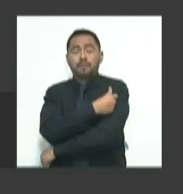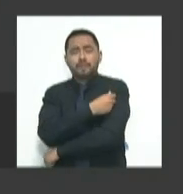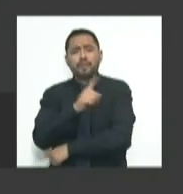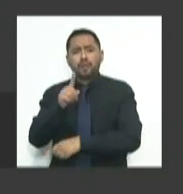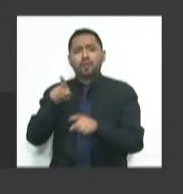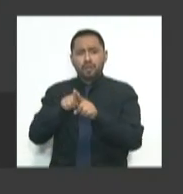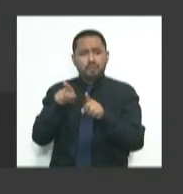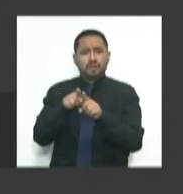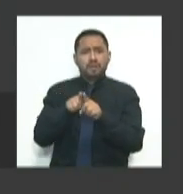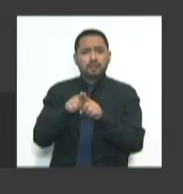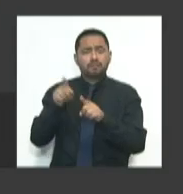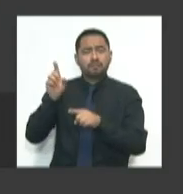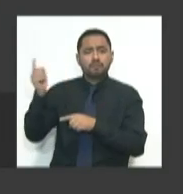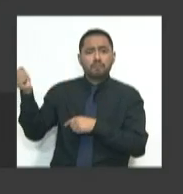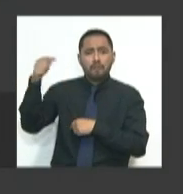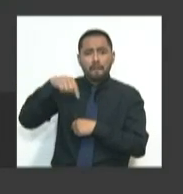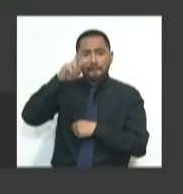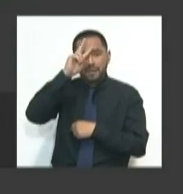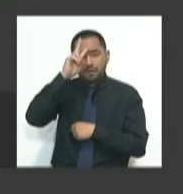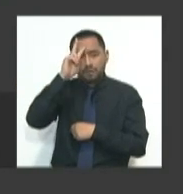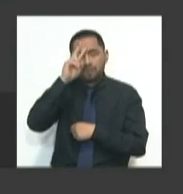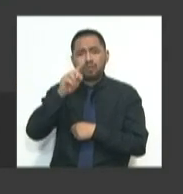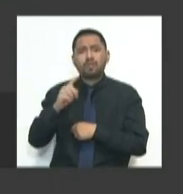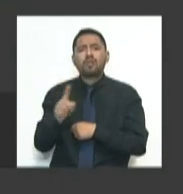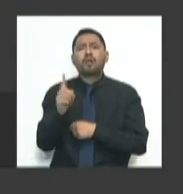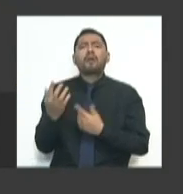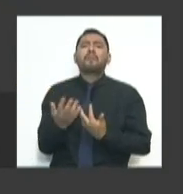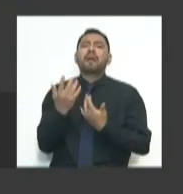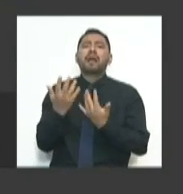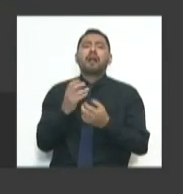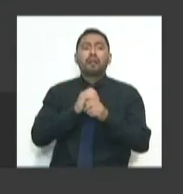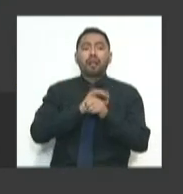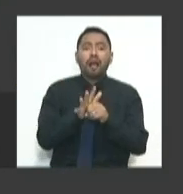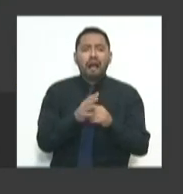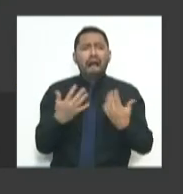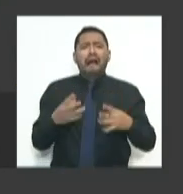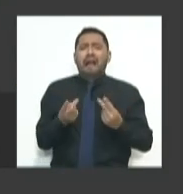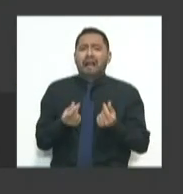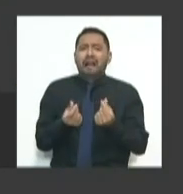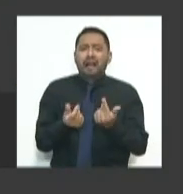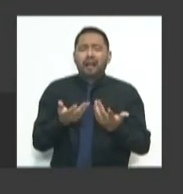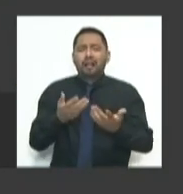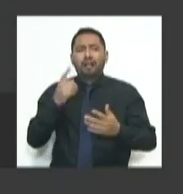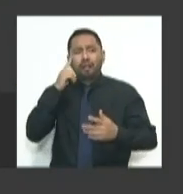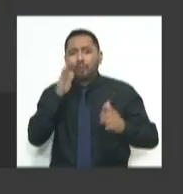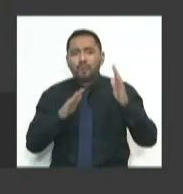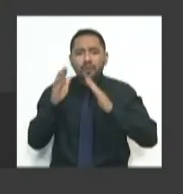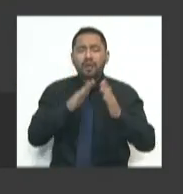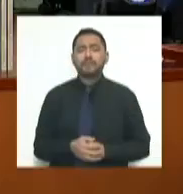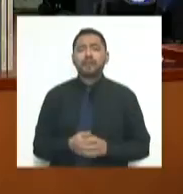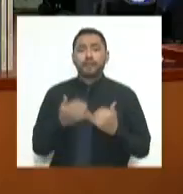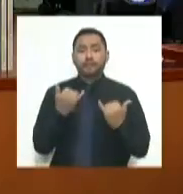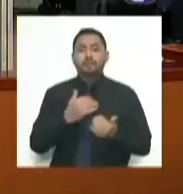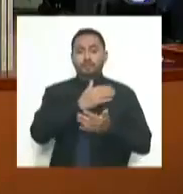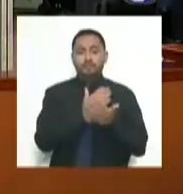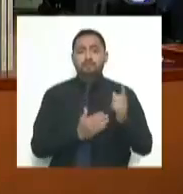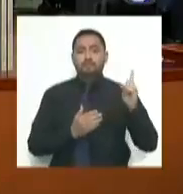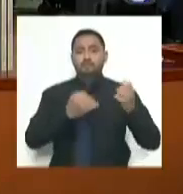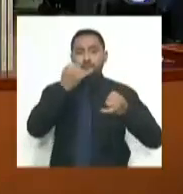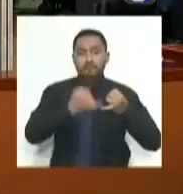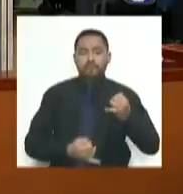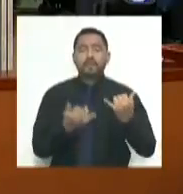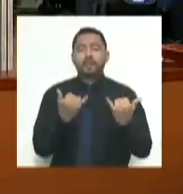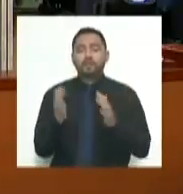largo sobre el tema de modalidades nuevas de uso del cano minero mientras que pedro castillo dijo tía maría